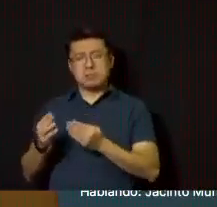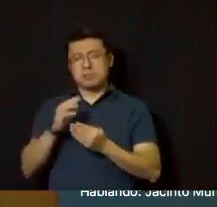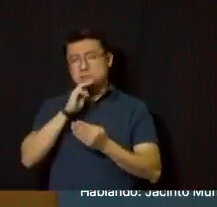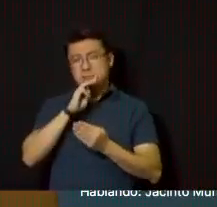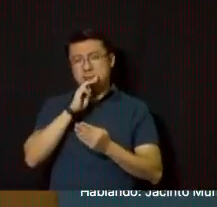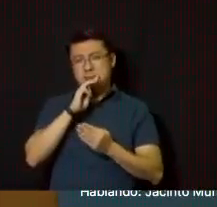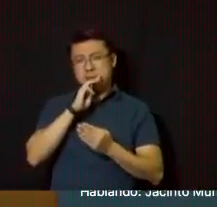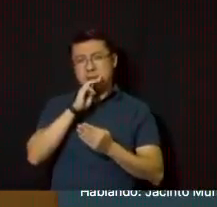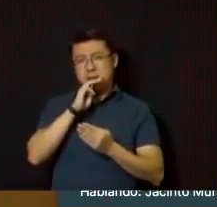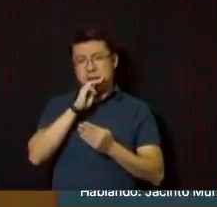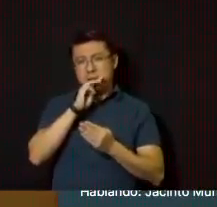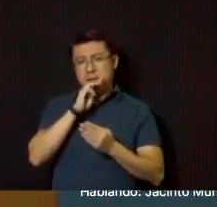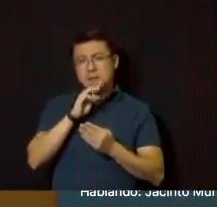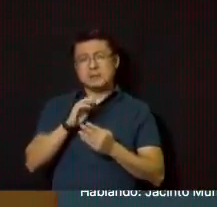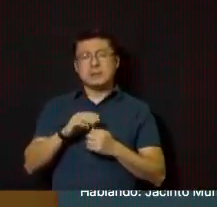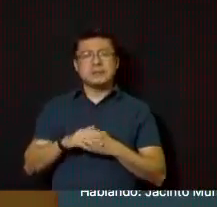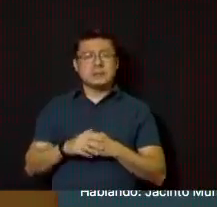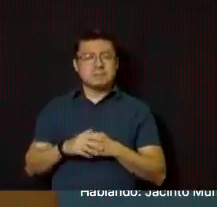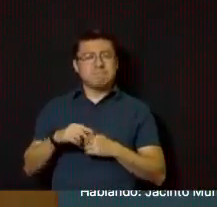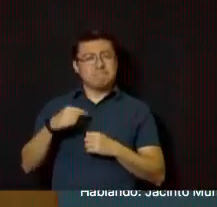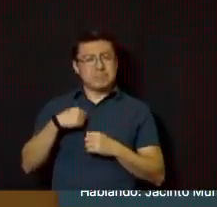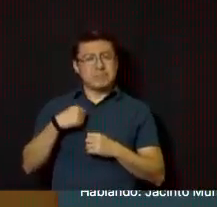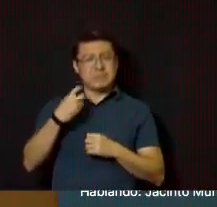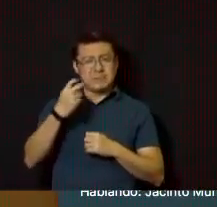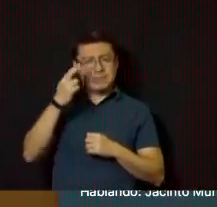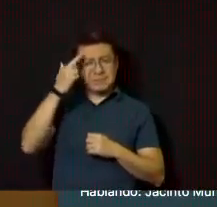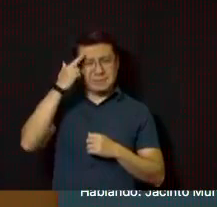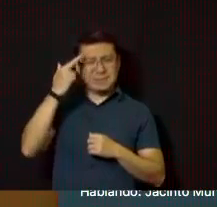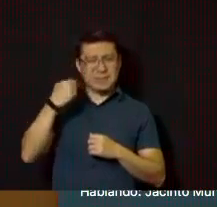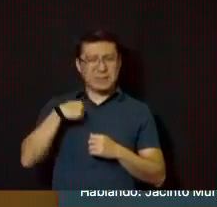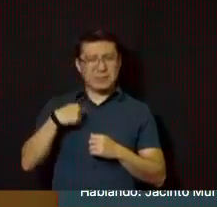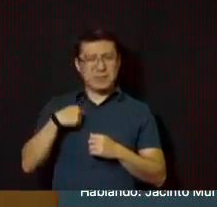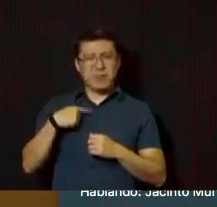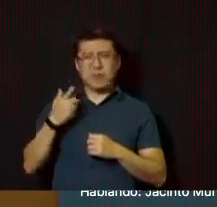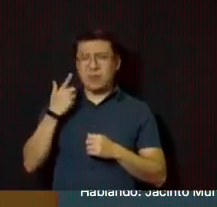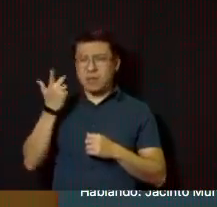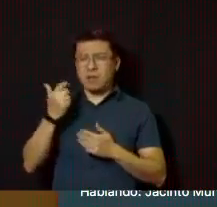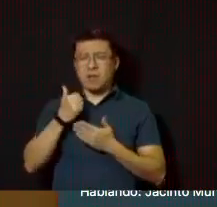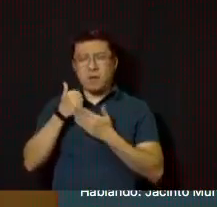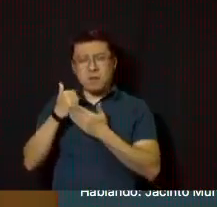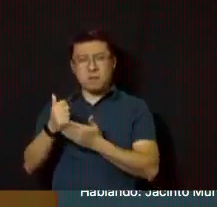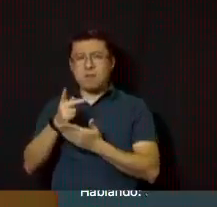principio, era mi mayor motivación cuando yo ingresé a OmniLife.